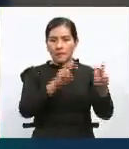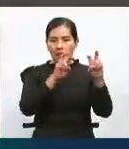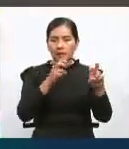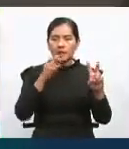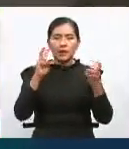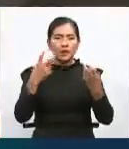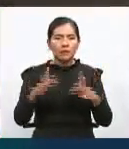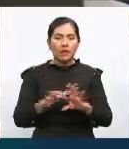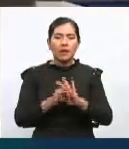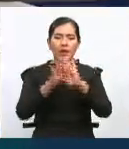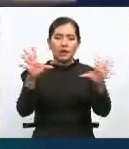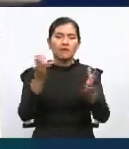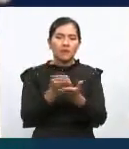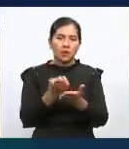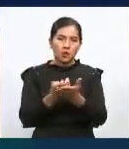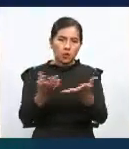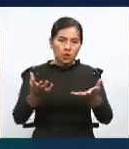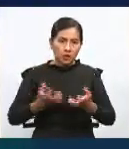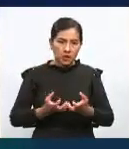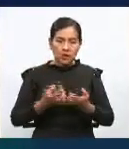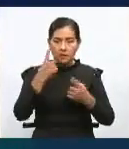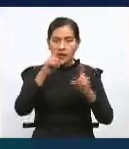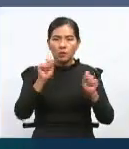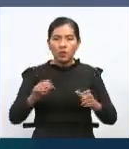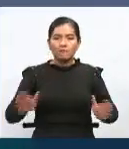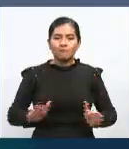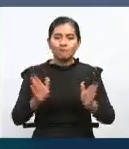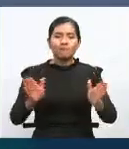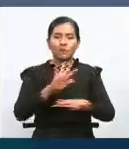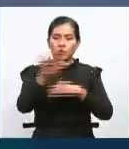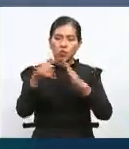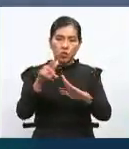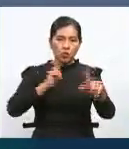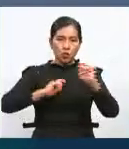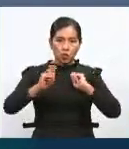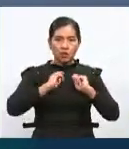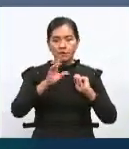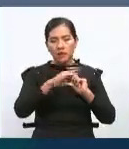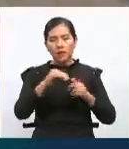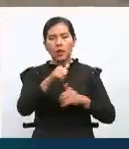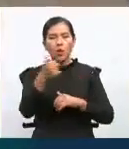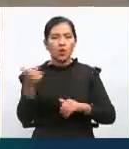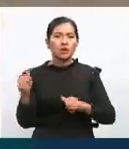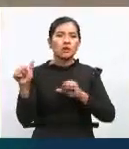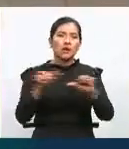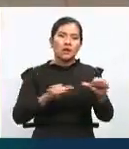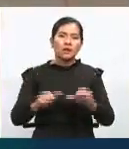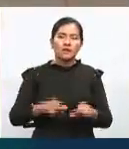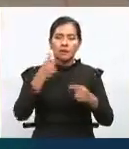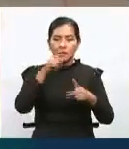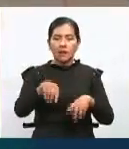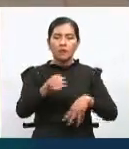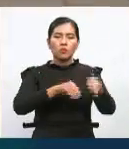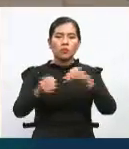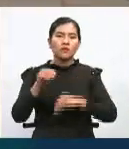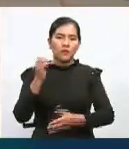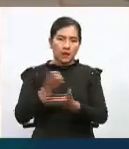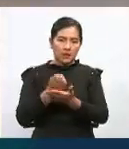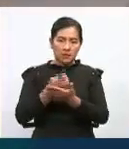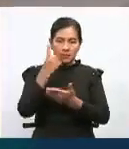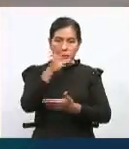de la reactivación económica para incentivar al turismo y otras actividades que generen movimiento económico para